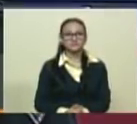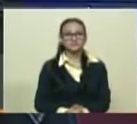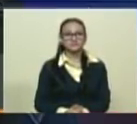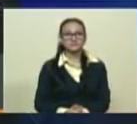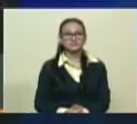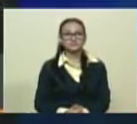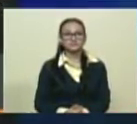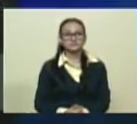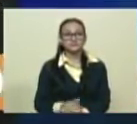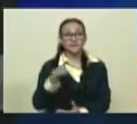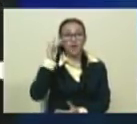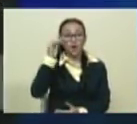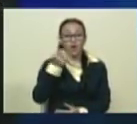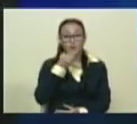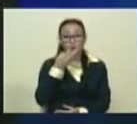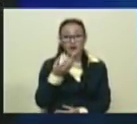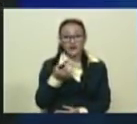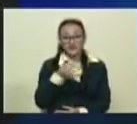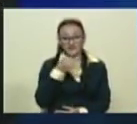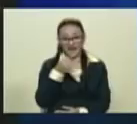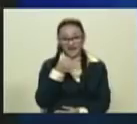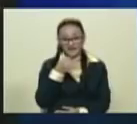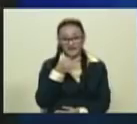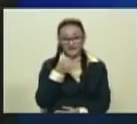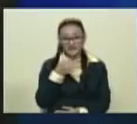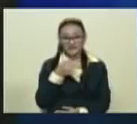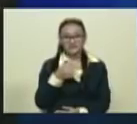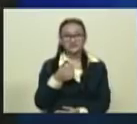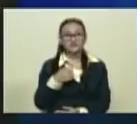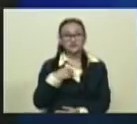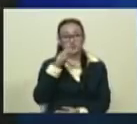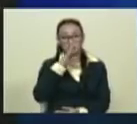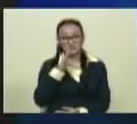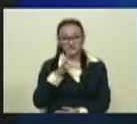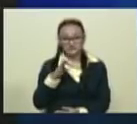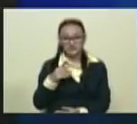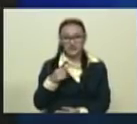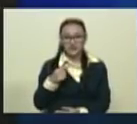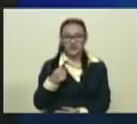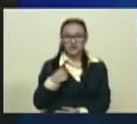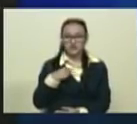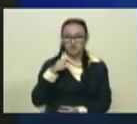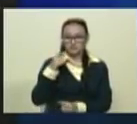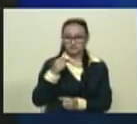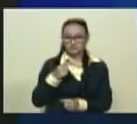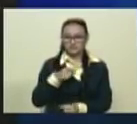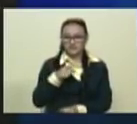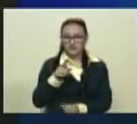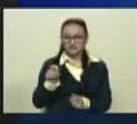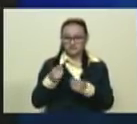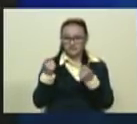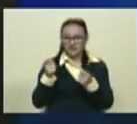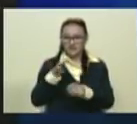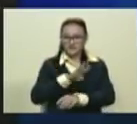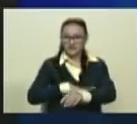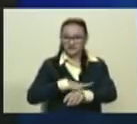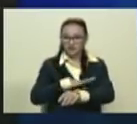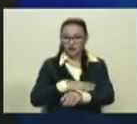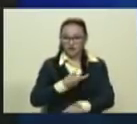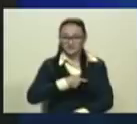Hola, buenas tardes desde Río de Janeiro. Soy Andy Robinson de La Vanguardia, el diario de Barcelona, España.